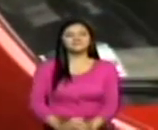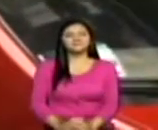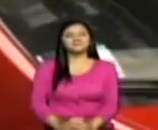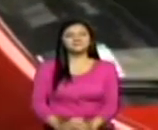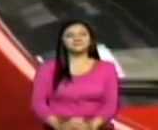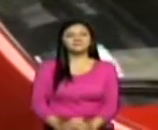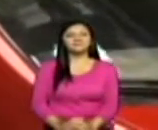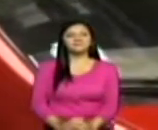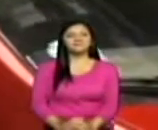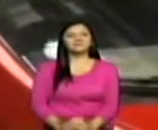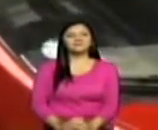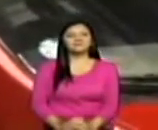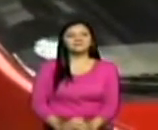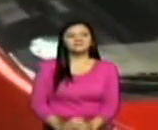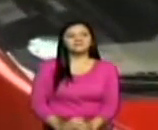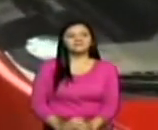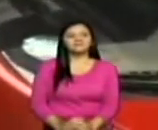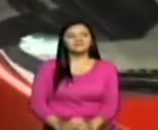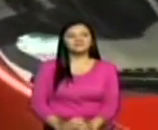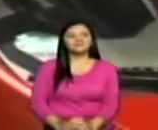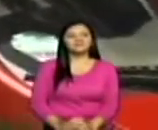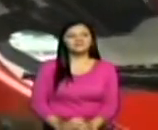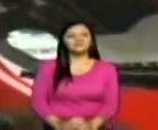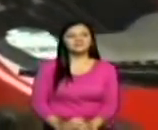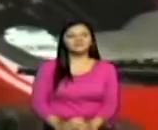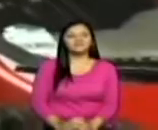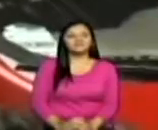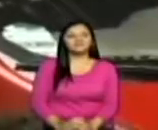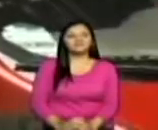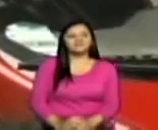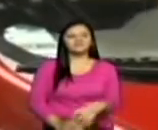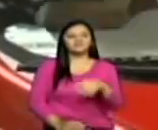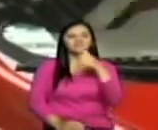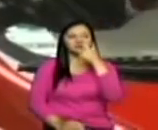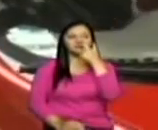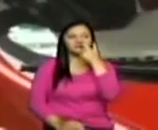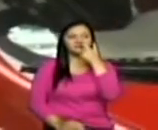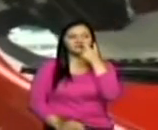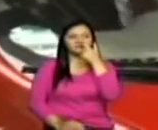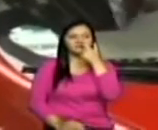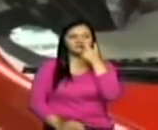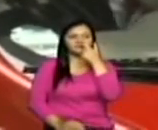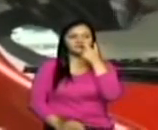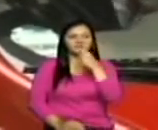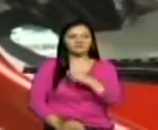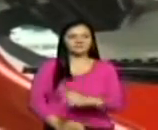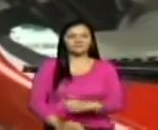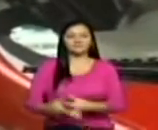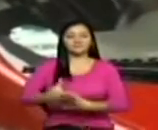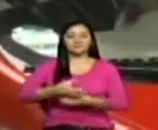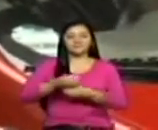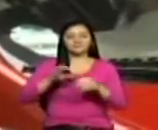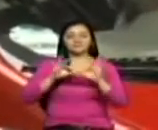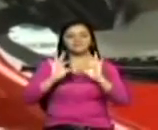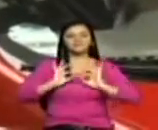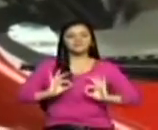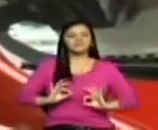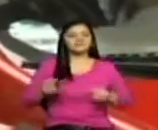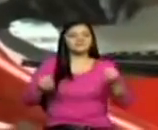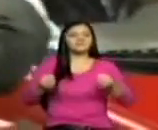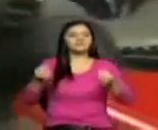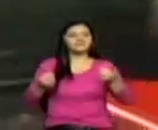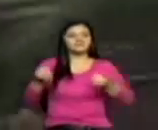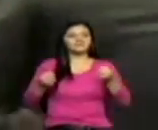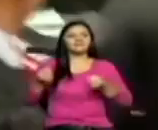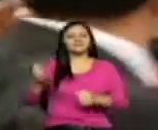y vemos pues a los miembros de su seguridad, él abordando al lado del chofer. Saluda ahí a